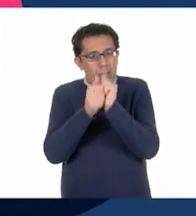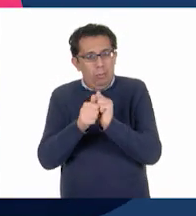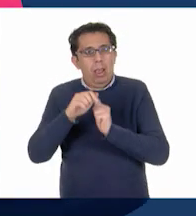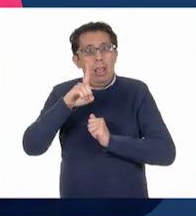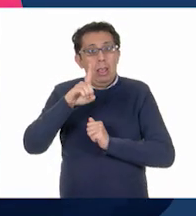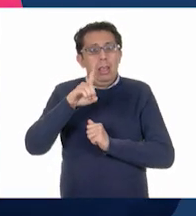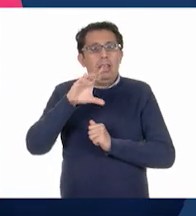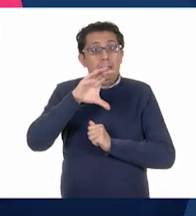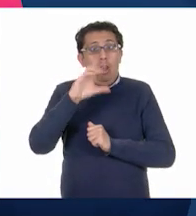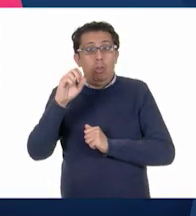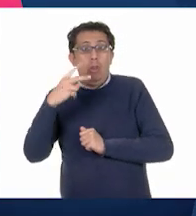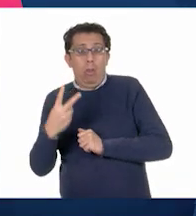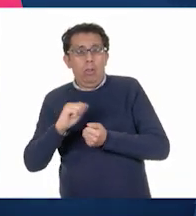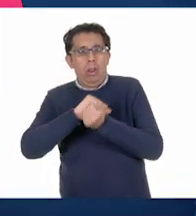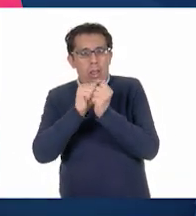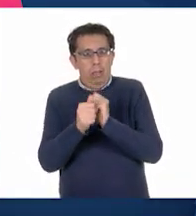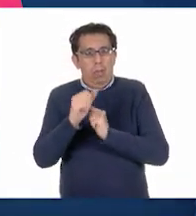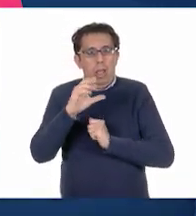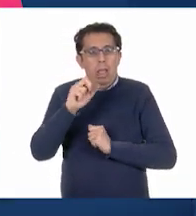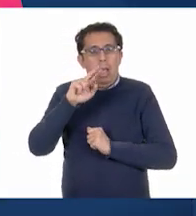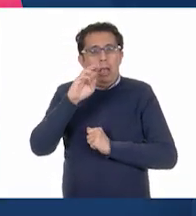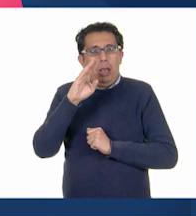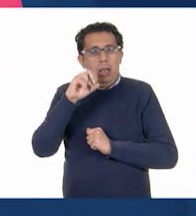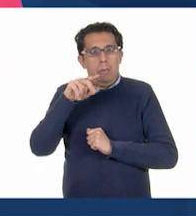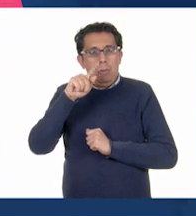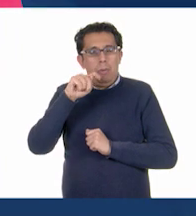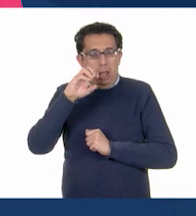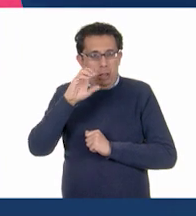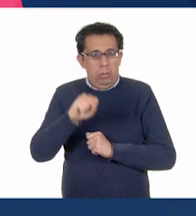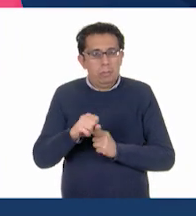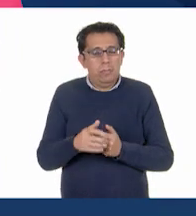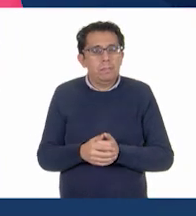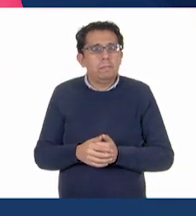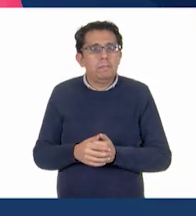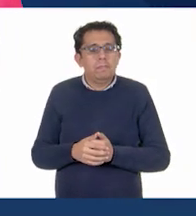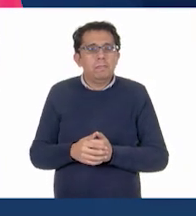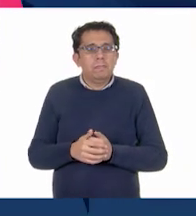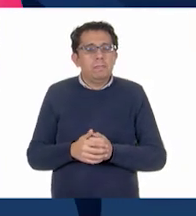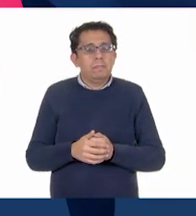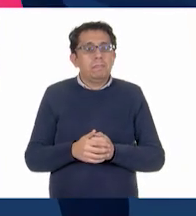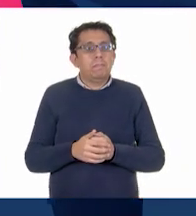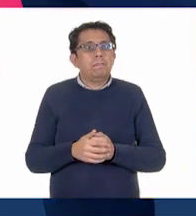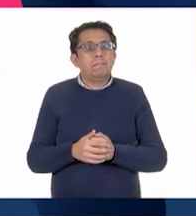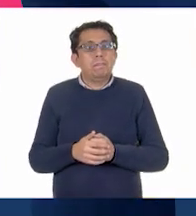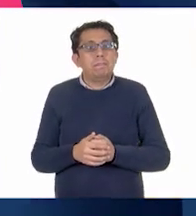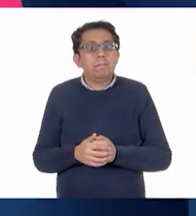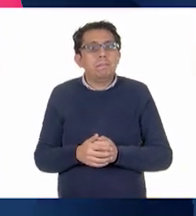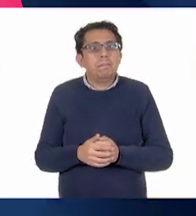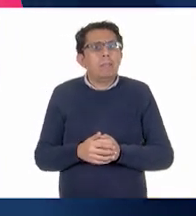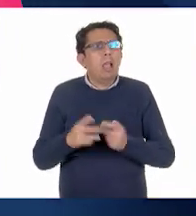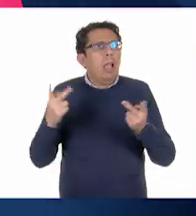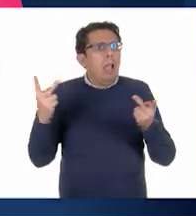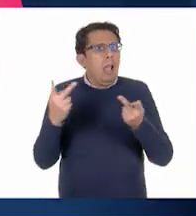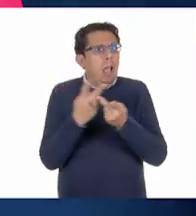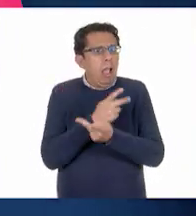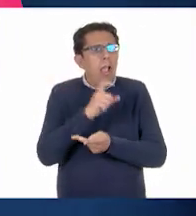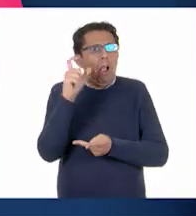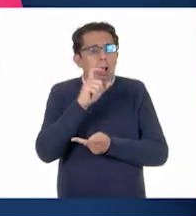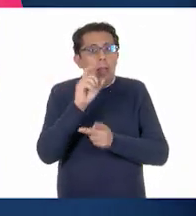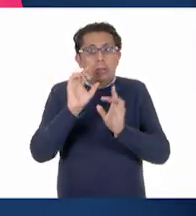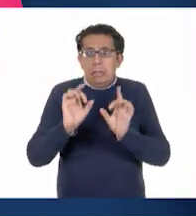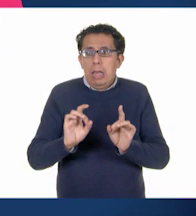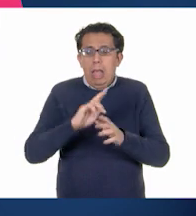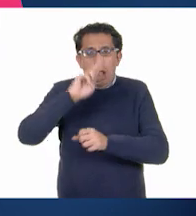organismos marinos. Las consecuencias ocasionadas por algunos